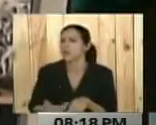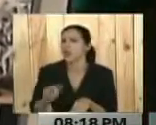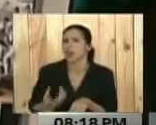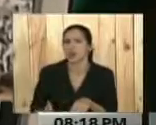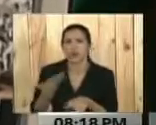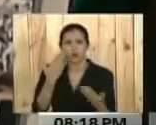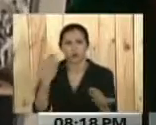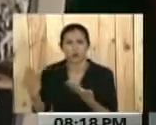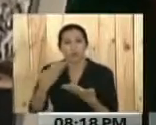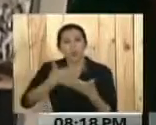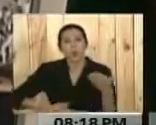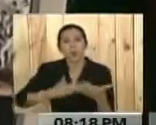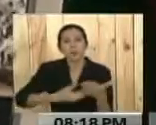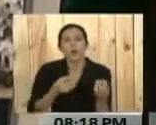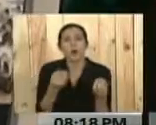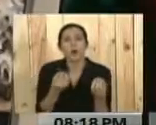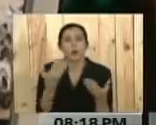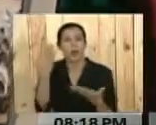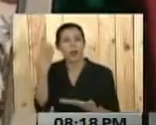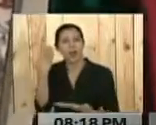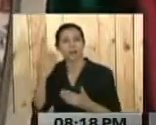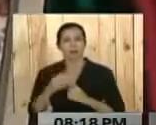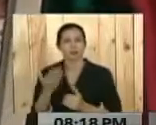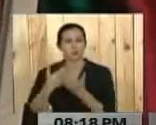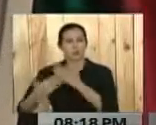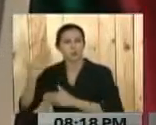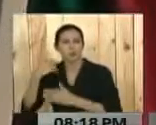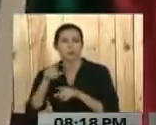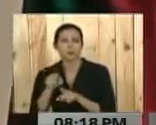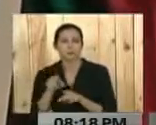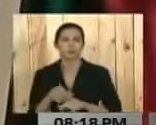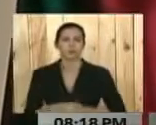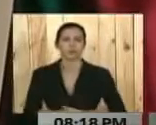Todos los documentos de cómo se movían